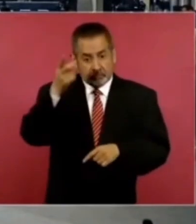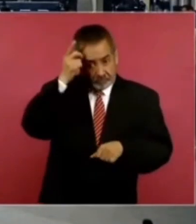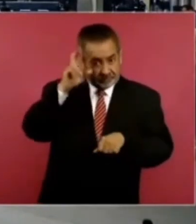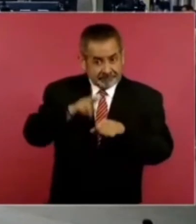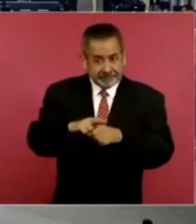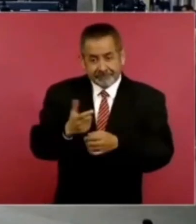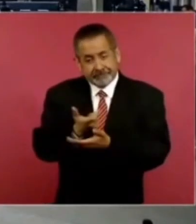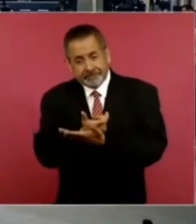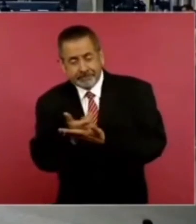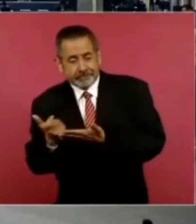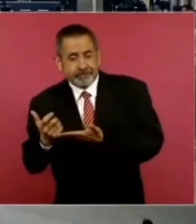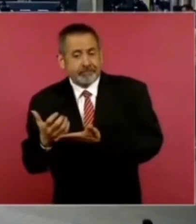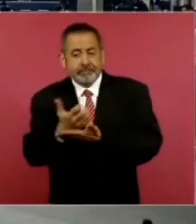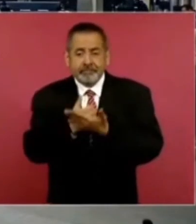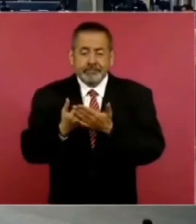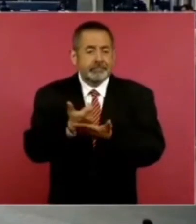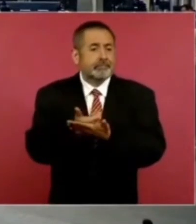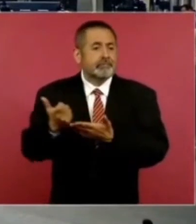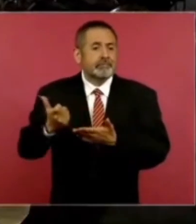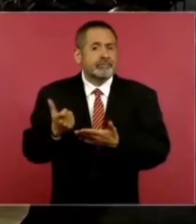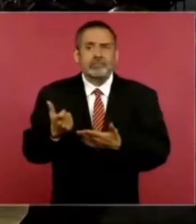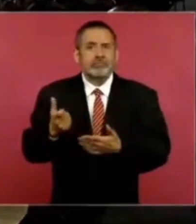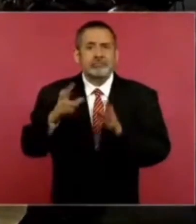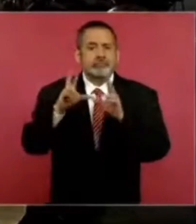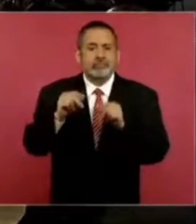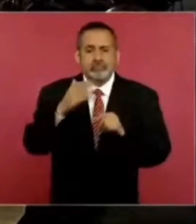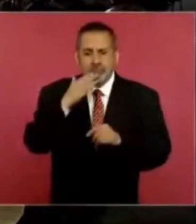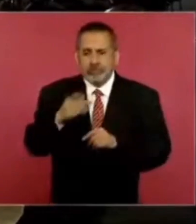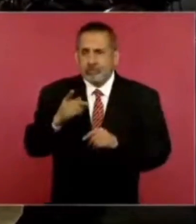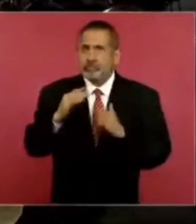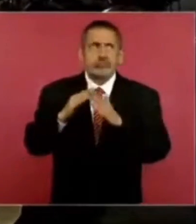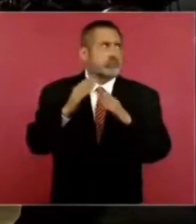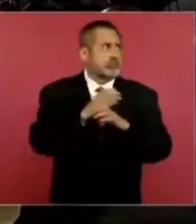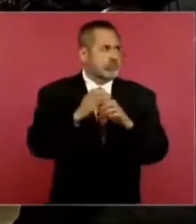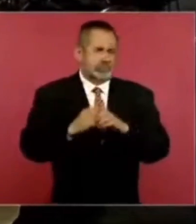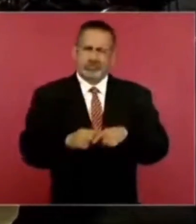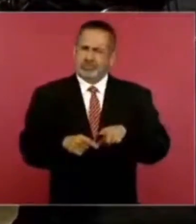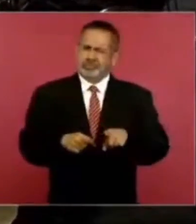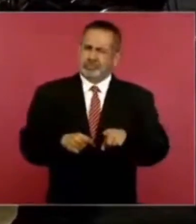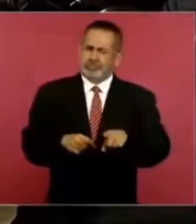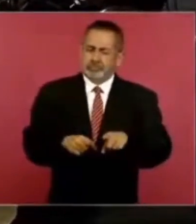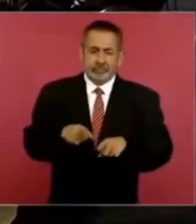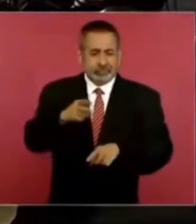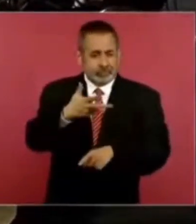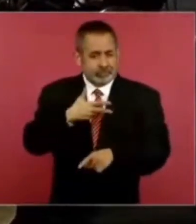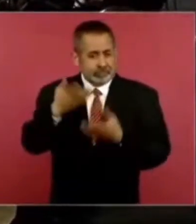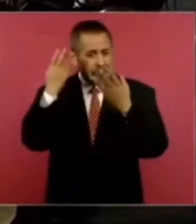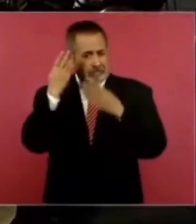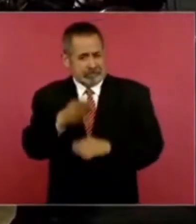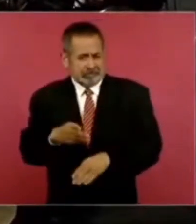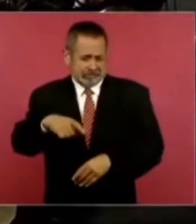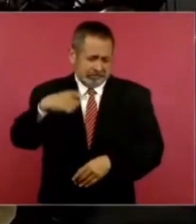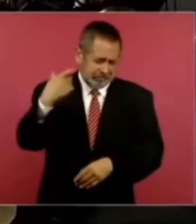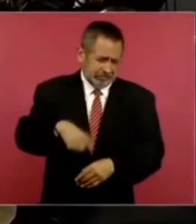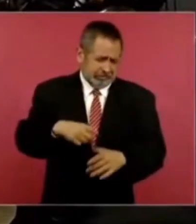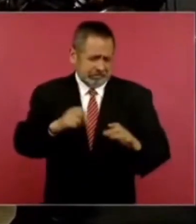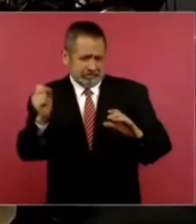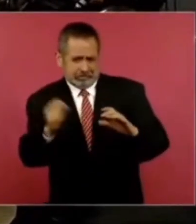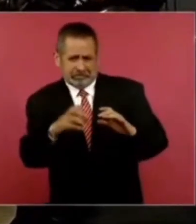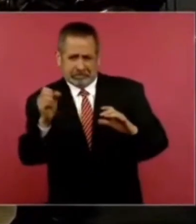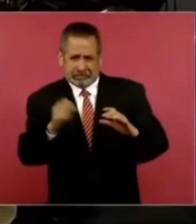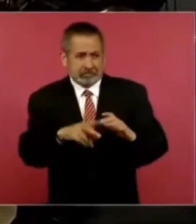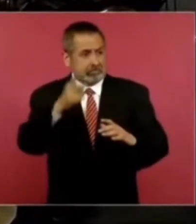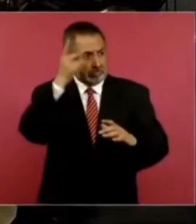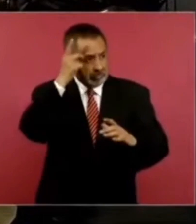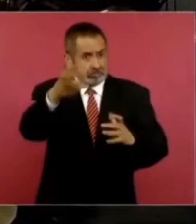rector no es el resultado de los bienes que tiene. Yo creo tiene cuentas bancarias, tiene